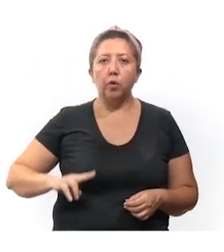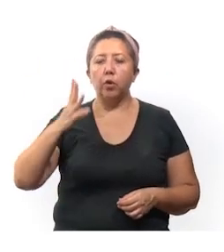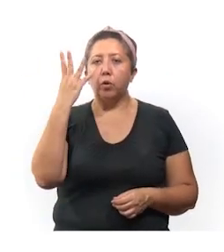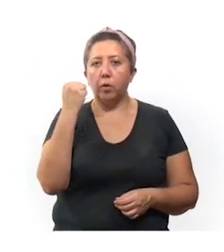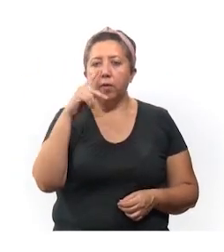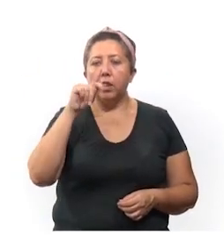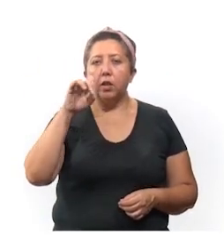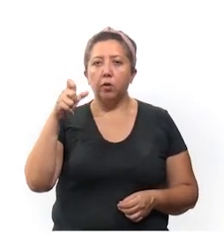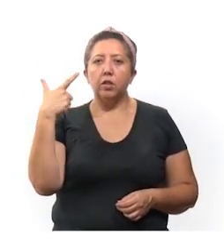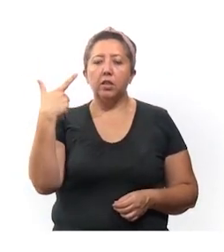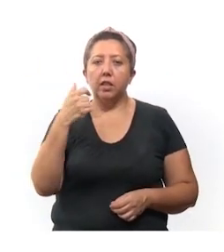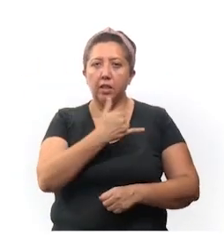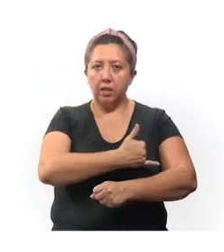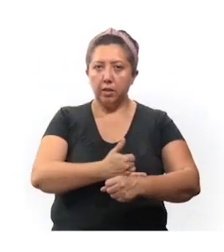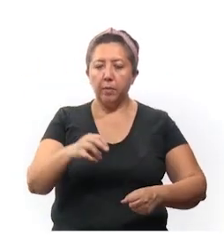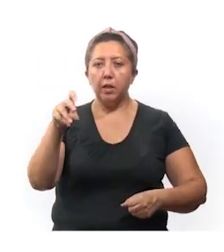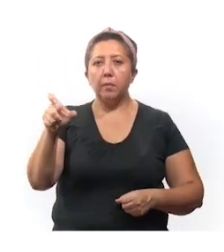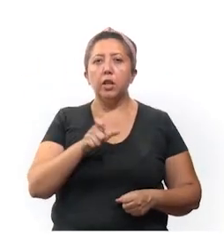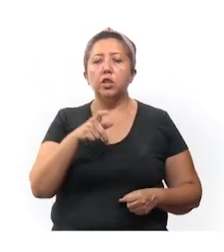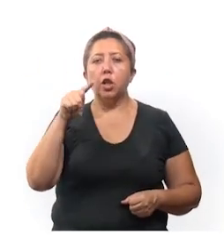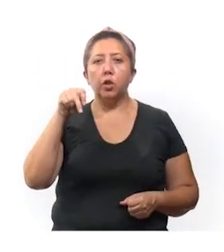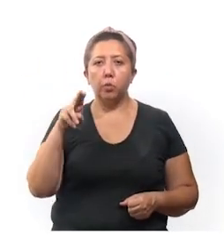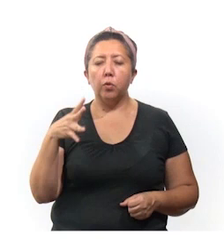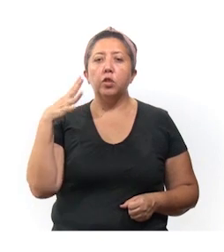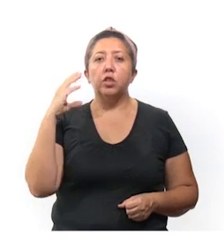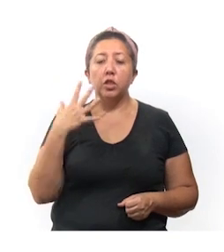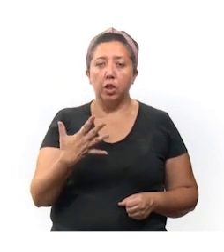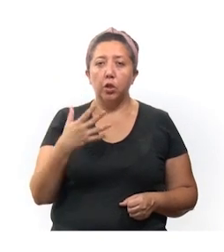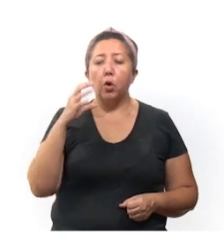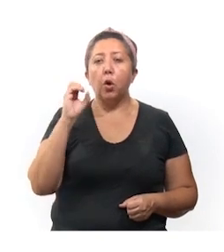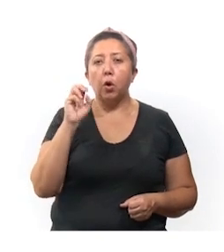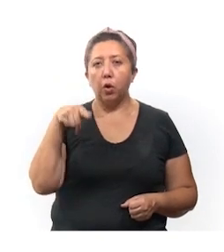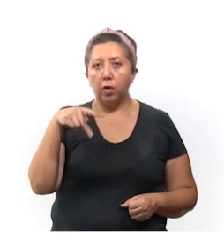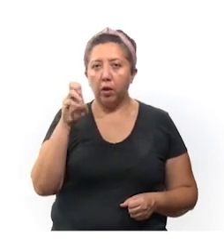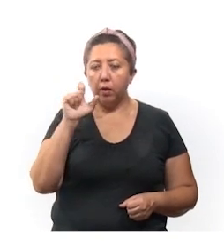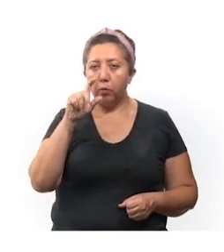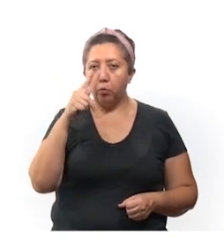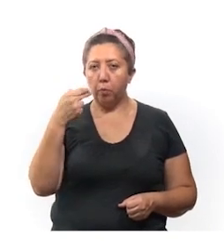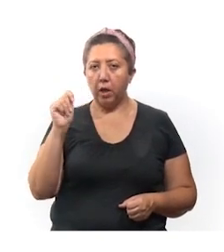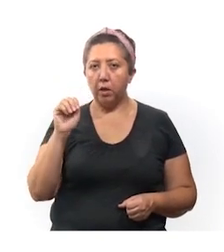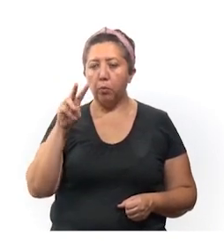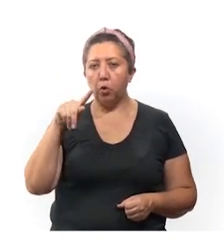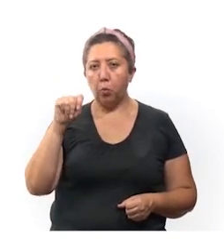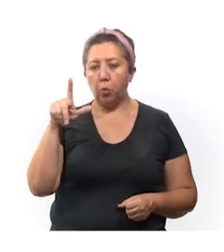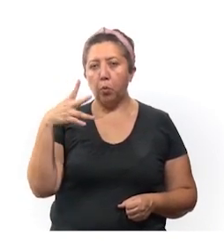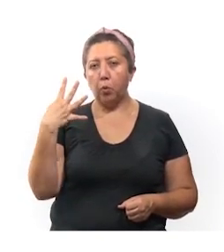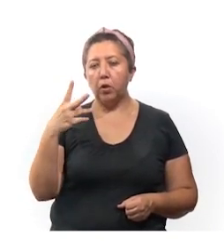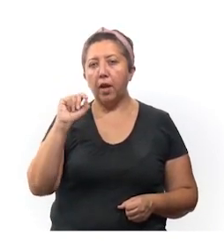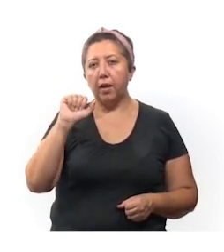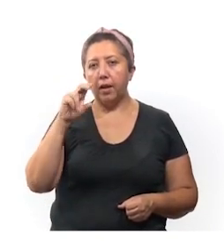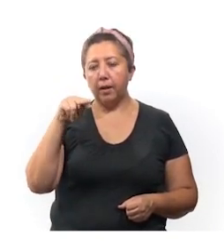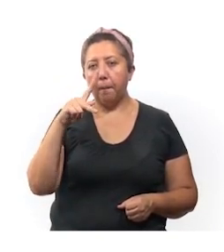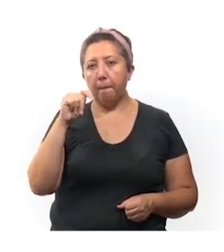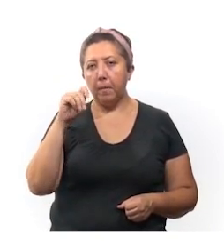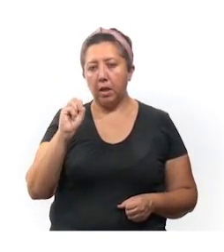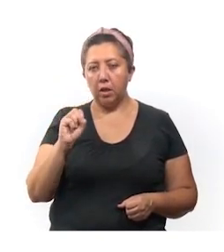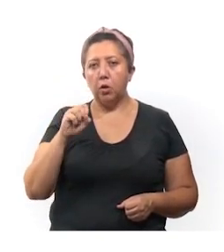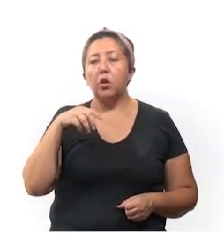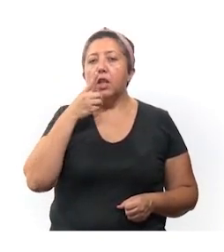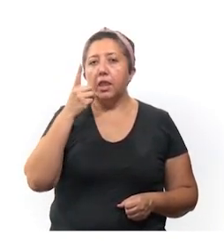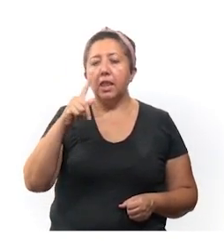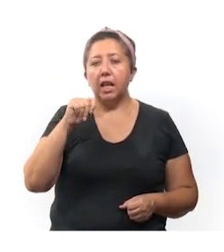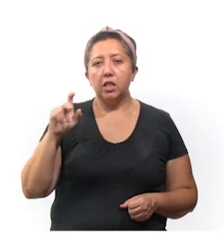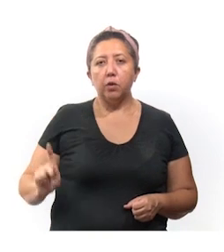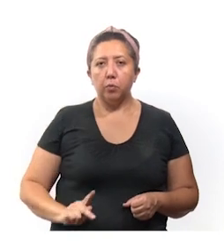en Ticul, 7 en Izamal y Maxcanú, 5 en Concal, Junucmá y Motul, 4 en Acanqué y Peto, 3 en